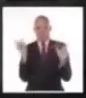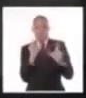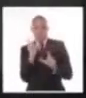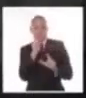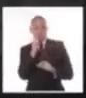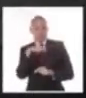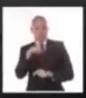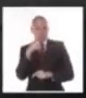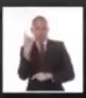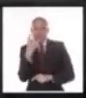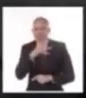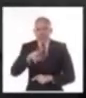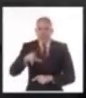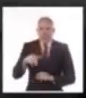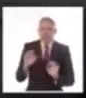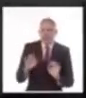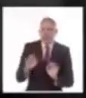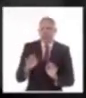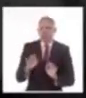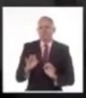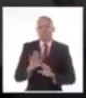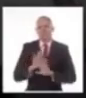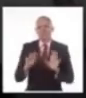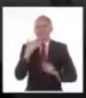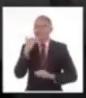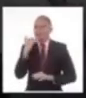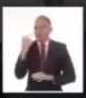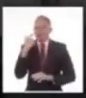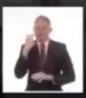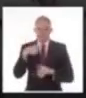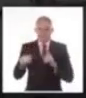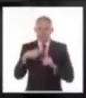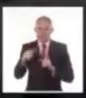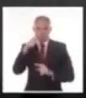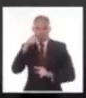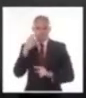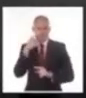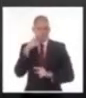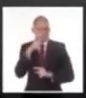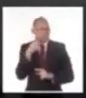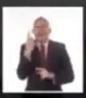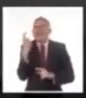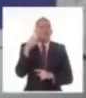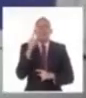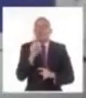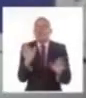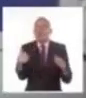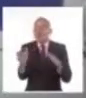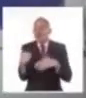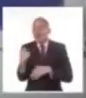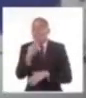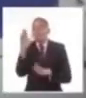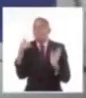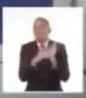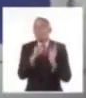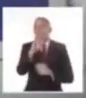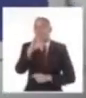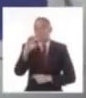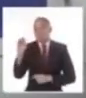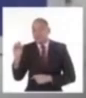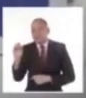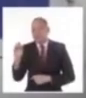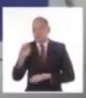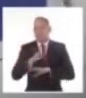El propio control de la entidad permitiría detectar el faltante de 1.660 cajas de pollo en la cámara 414